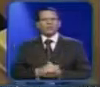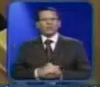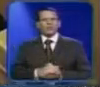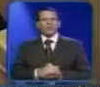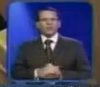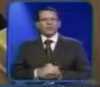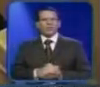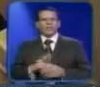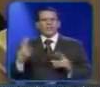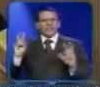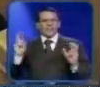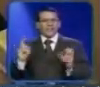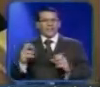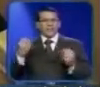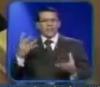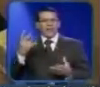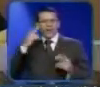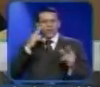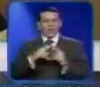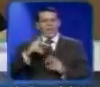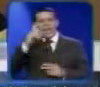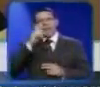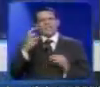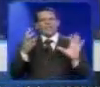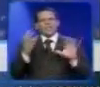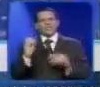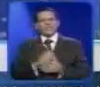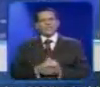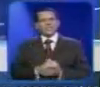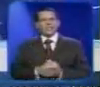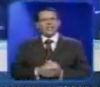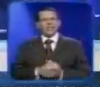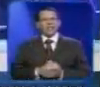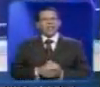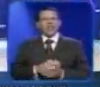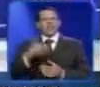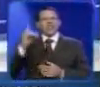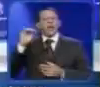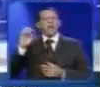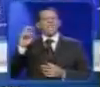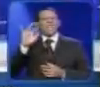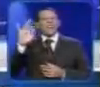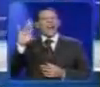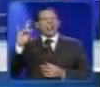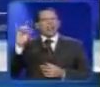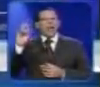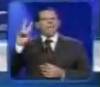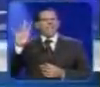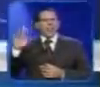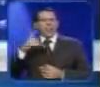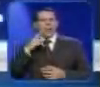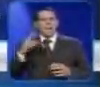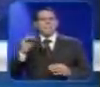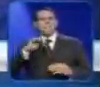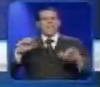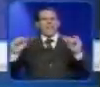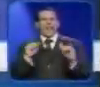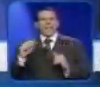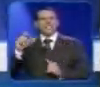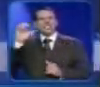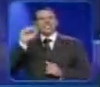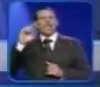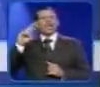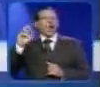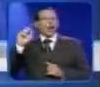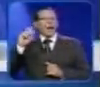muchos temas que se dieron a conocer en los años 80. El dominicano Fernando Villalón estará a cargo del merengue y la Sonora Ponceña